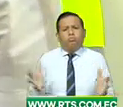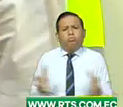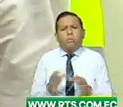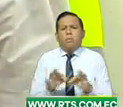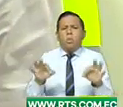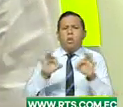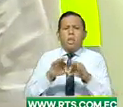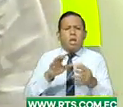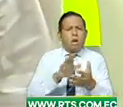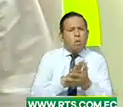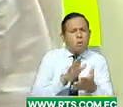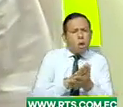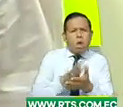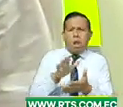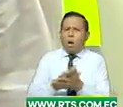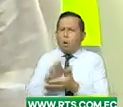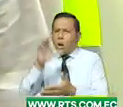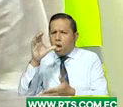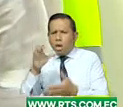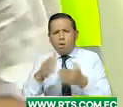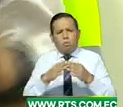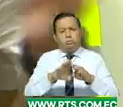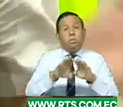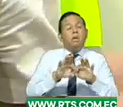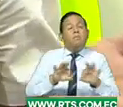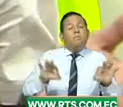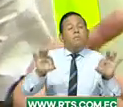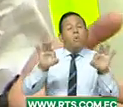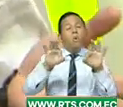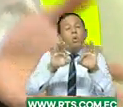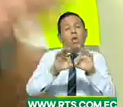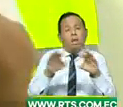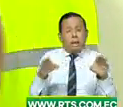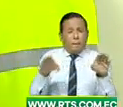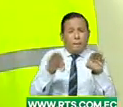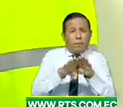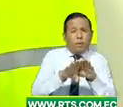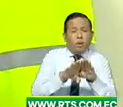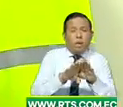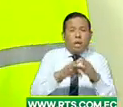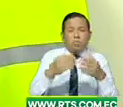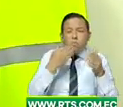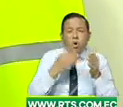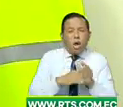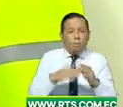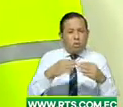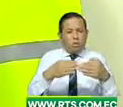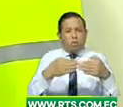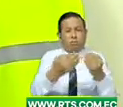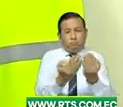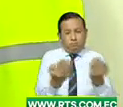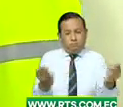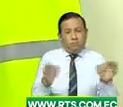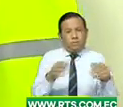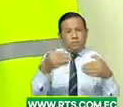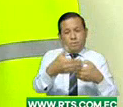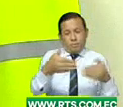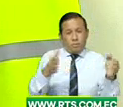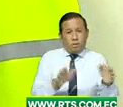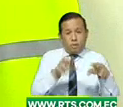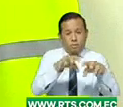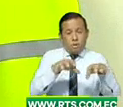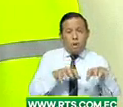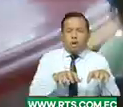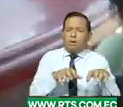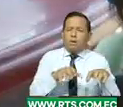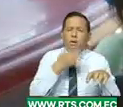áreas y que muchas de las actividades las puedan hacer fuera de las aulas, sino en áreas abiertas.